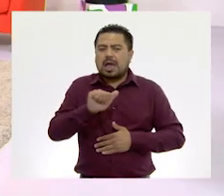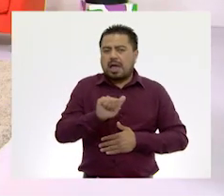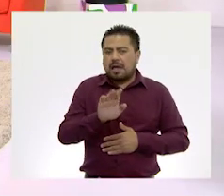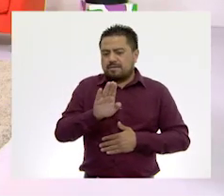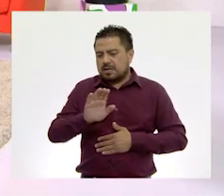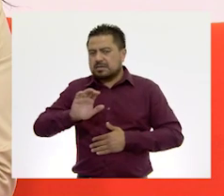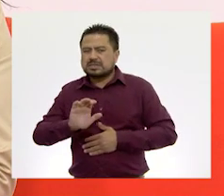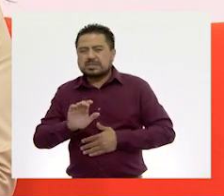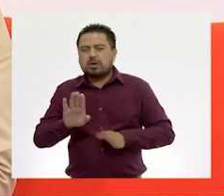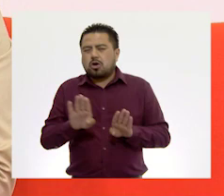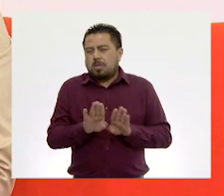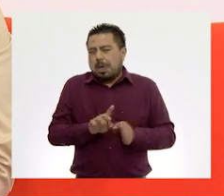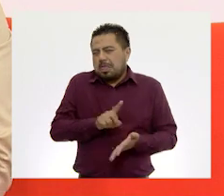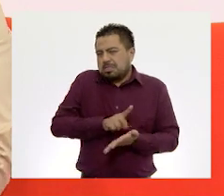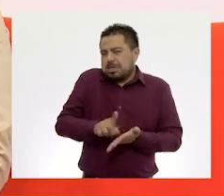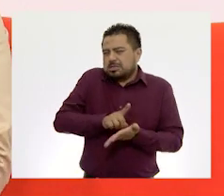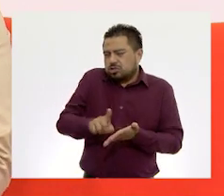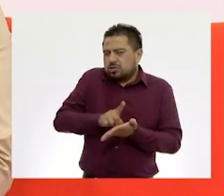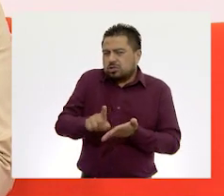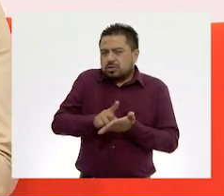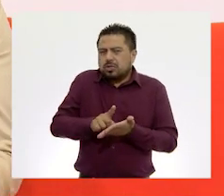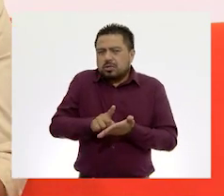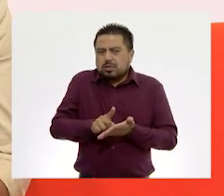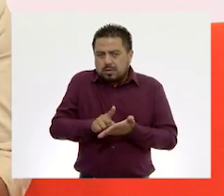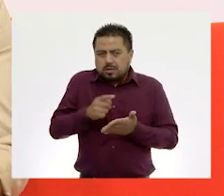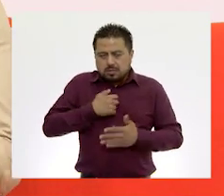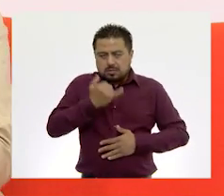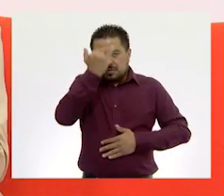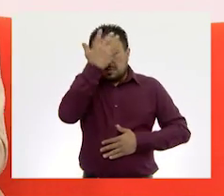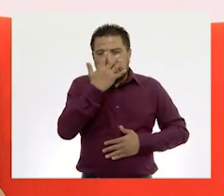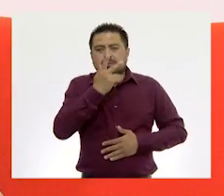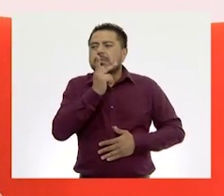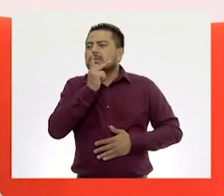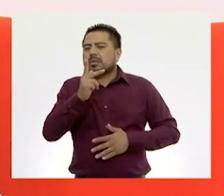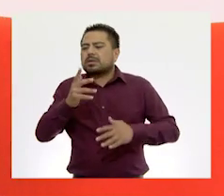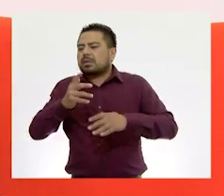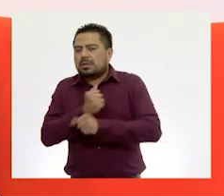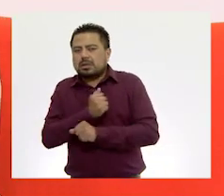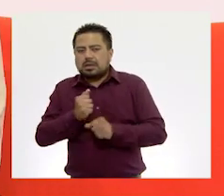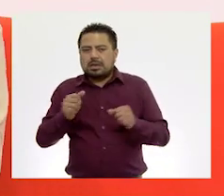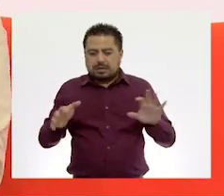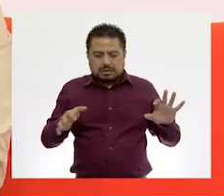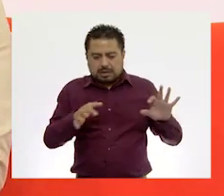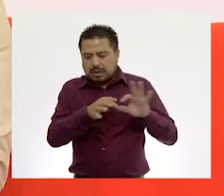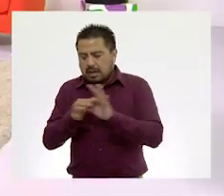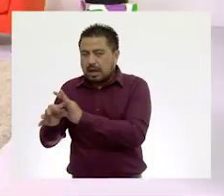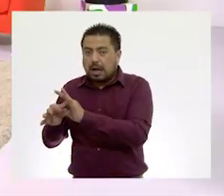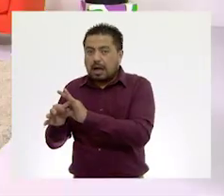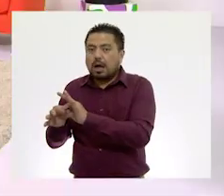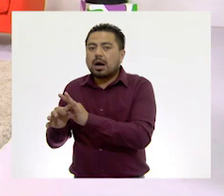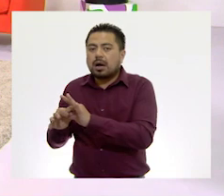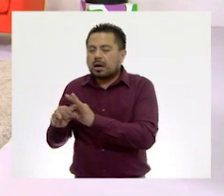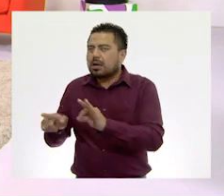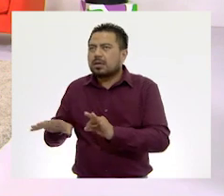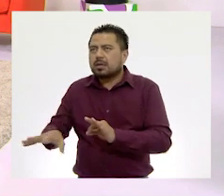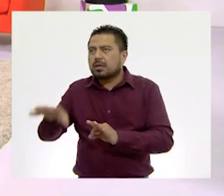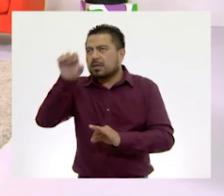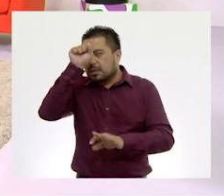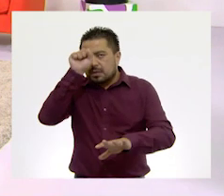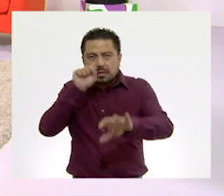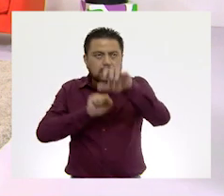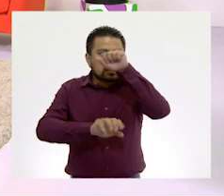que es como si fuera un diccionario. Le ponemos la imagen, la palabra, la seña, y ella va adquiriendo ambas cosas,